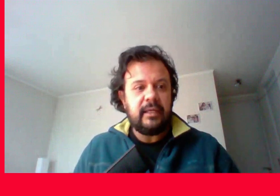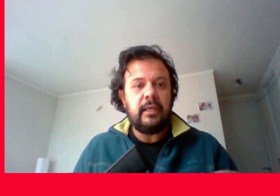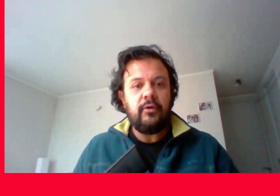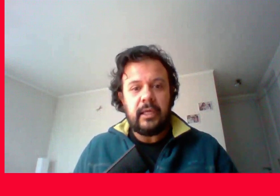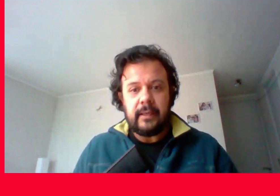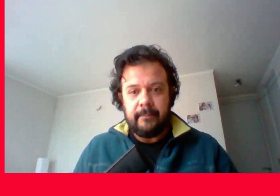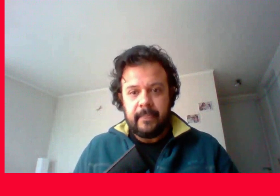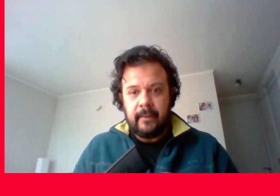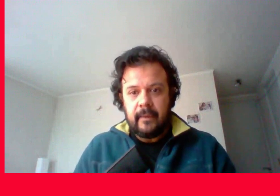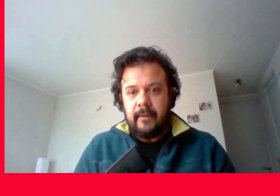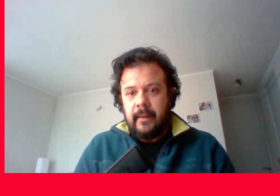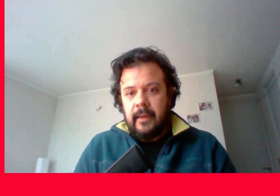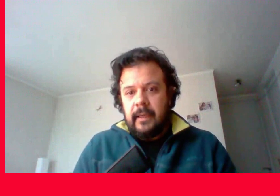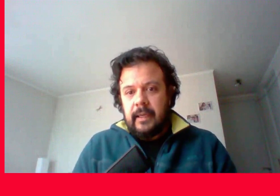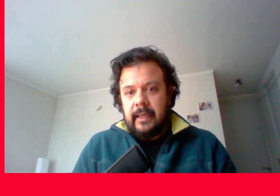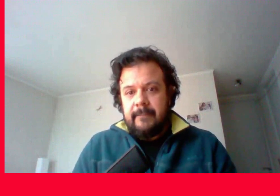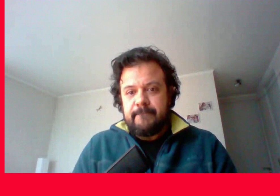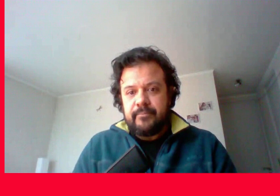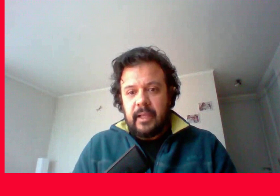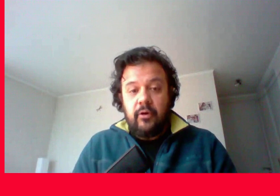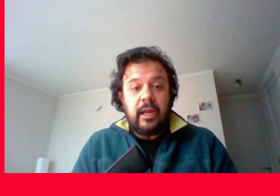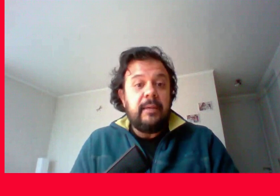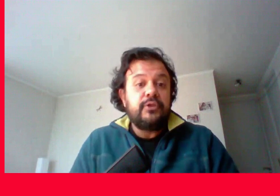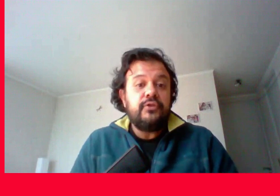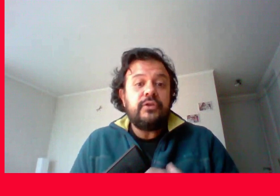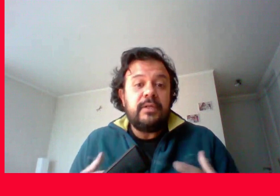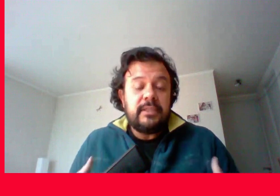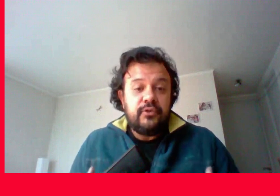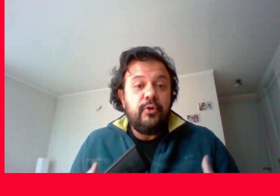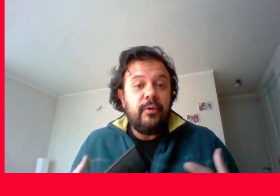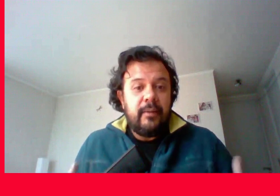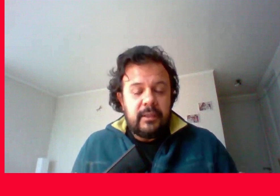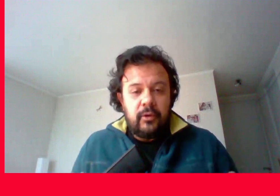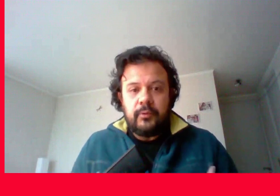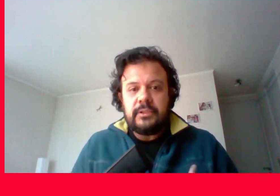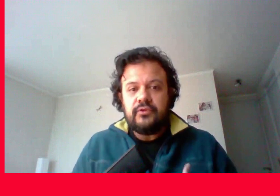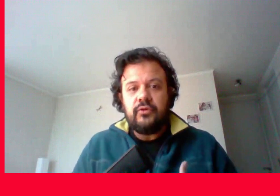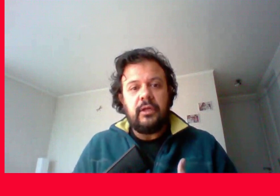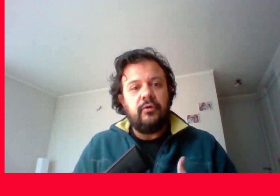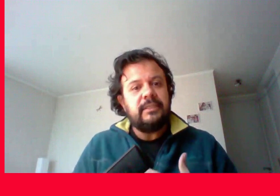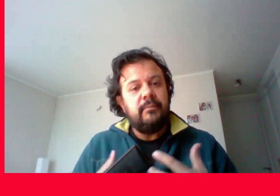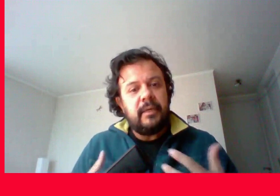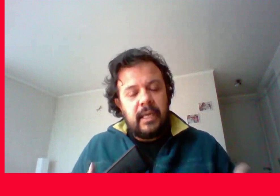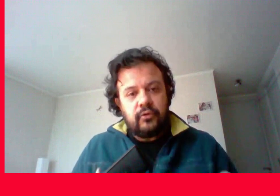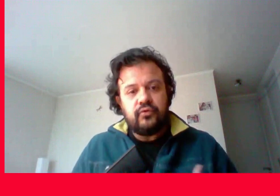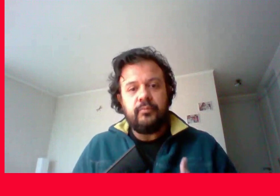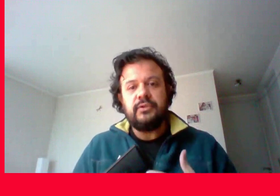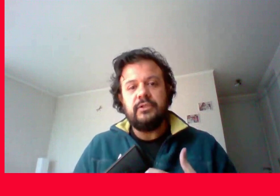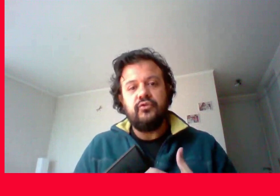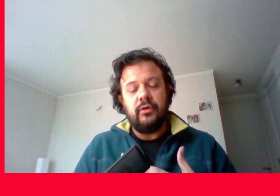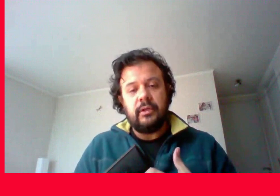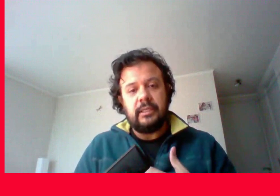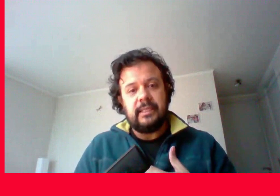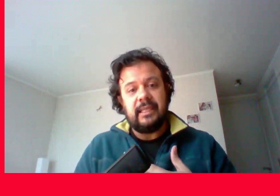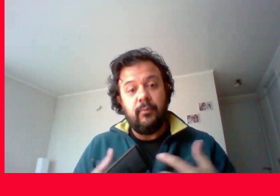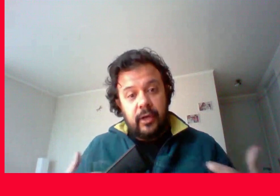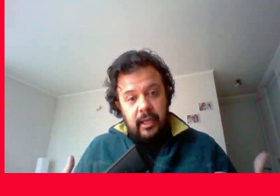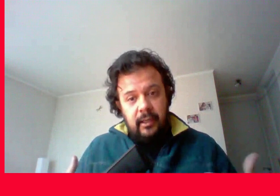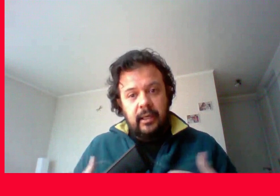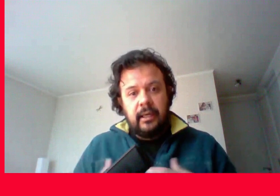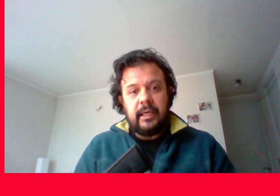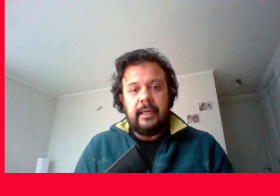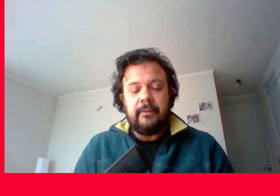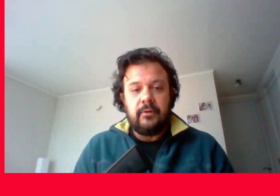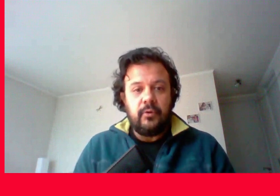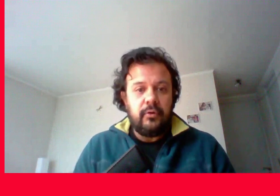secuenciarlas para ver qué es lo que hay, ¿ya? Ahora, el proceso de secuenciación nuevamente es un proceso que no es inmediato, es un proceso que se